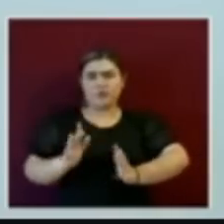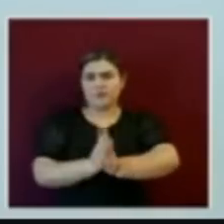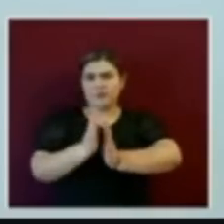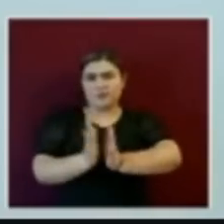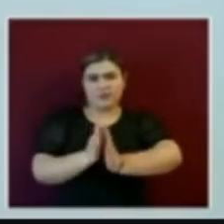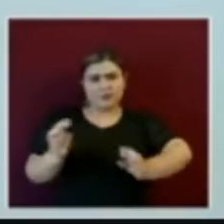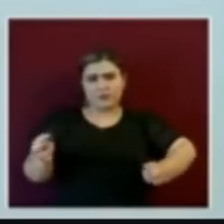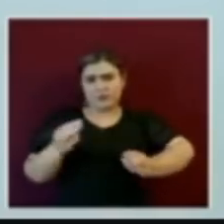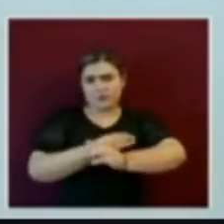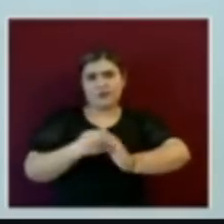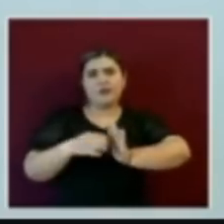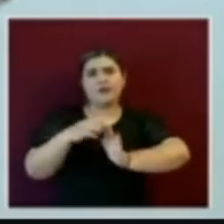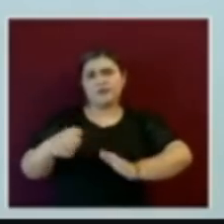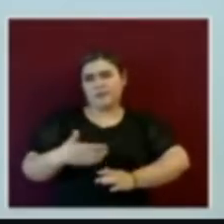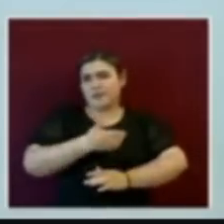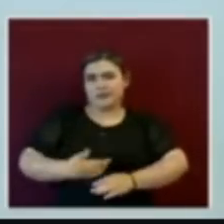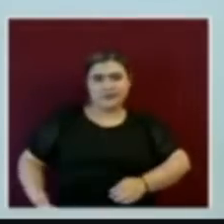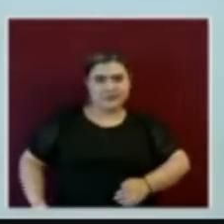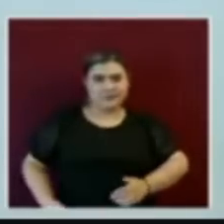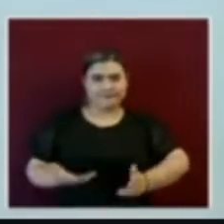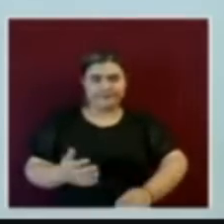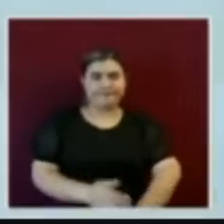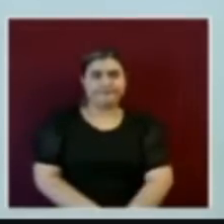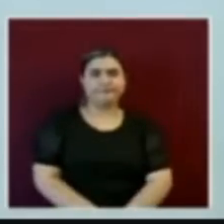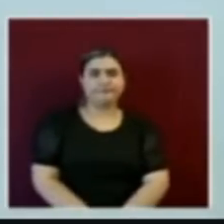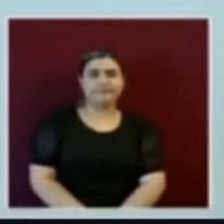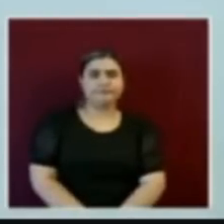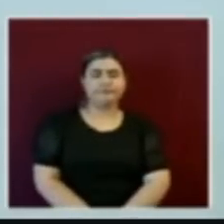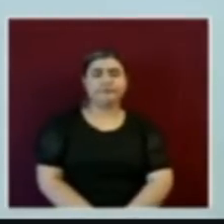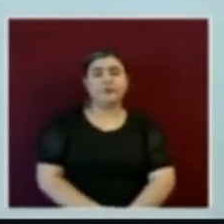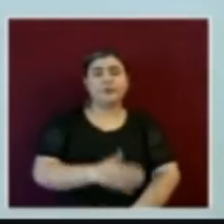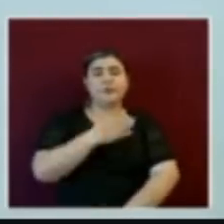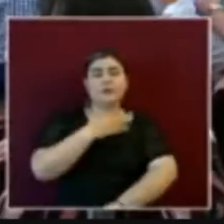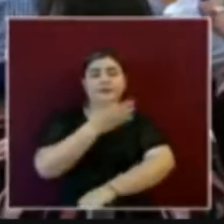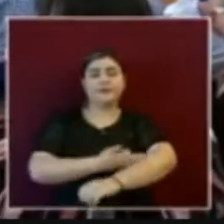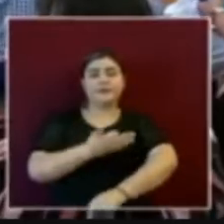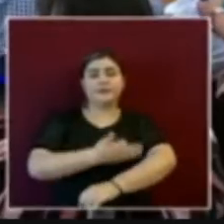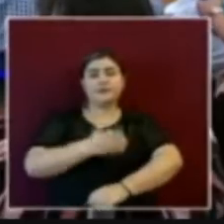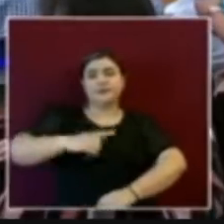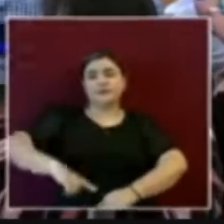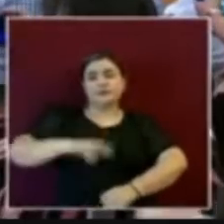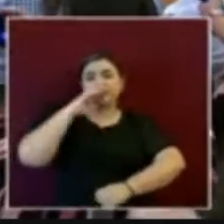comenzando por el aspirante presidencial, ¿no? Listo. Buenas tardes, gobernador. Jessica